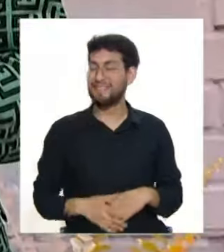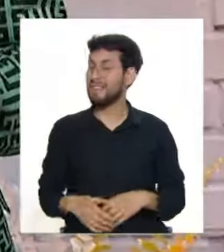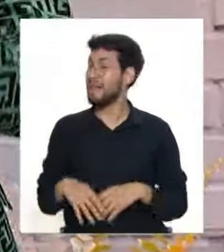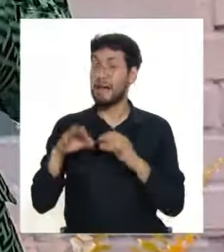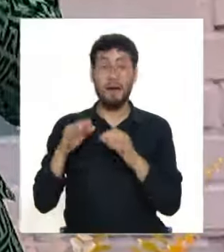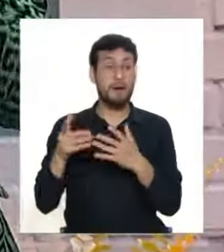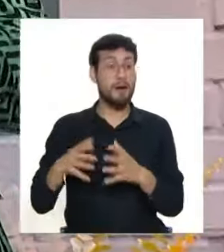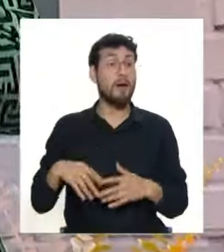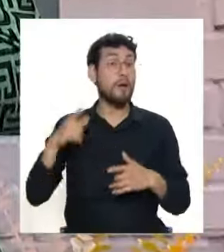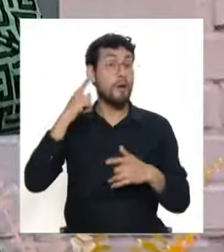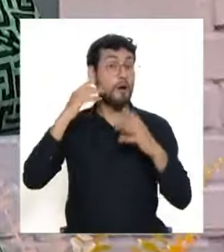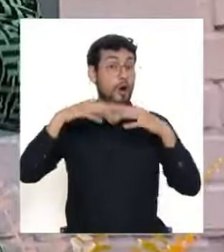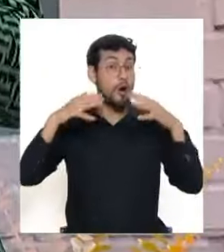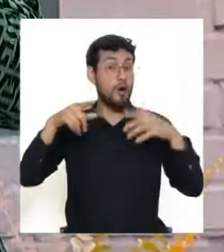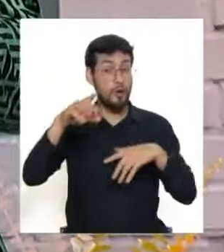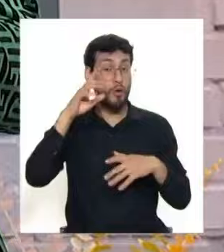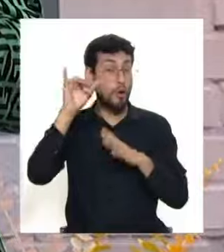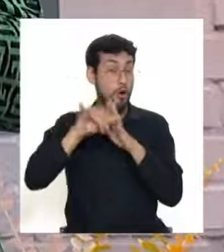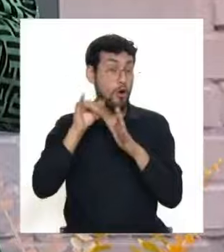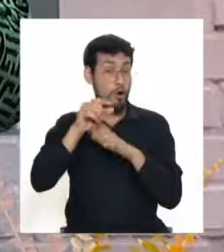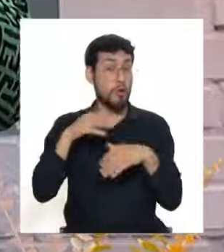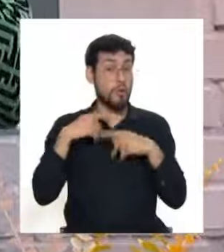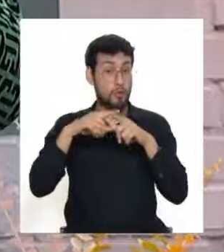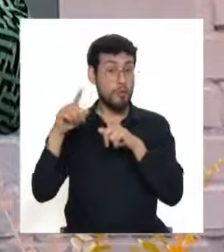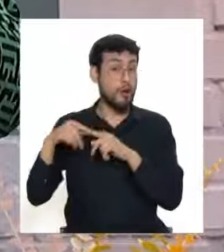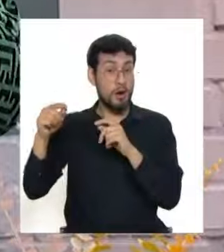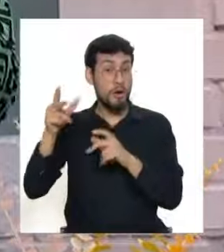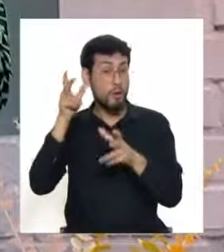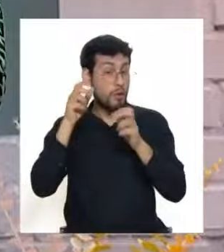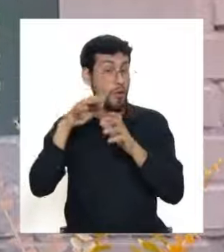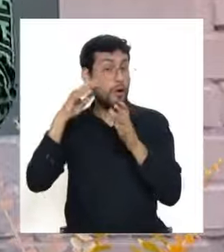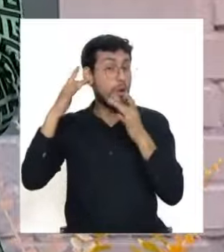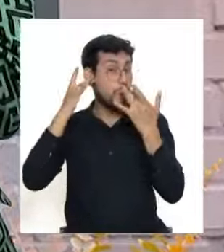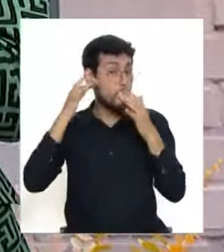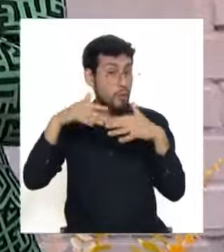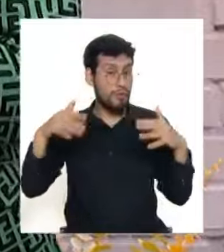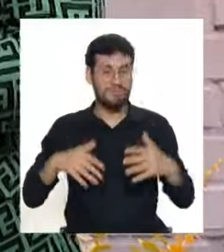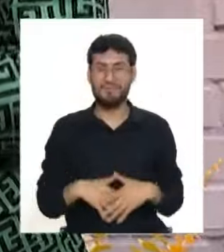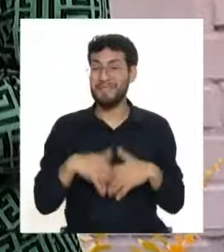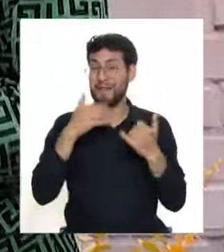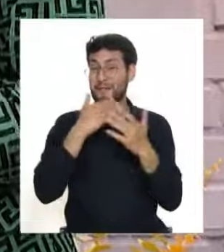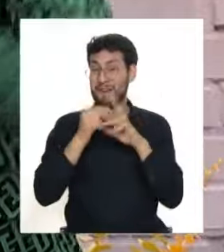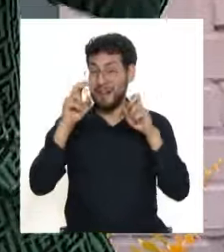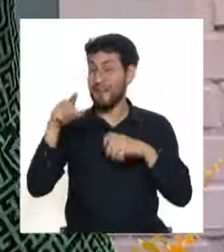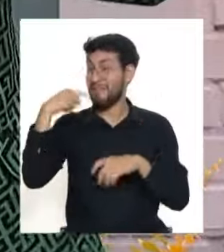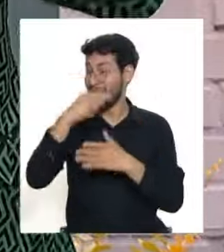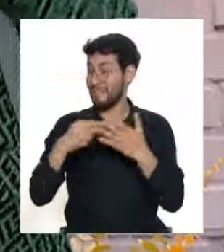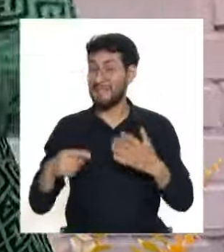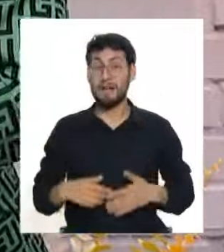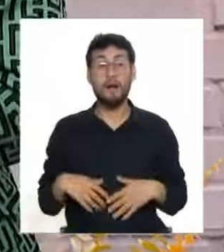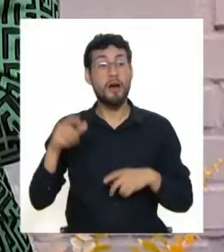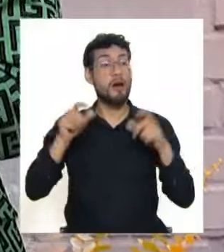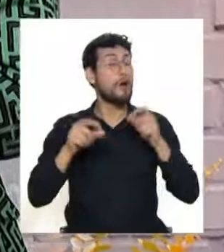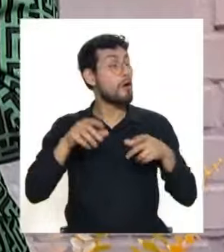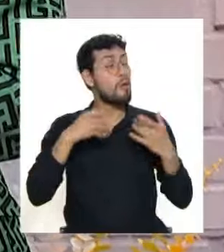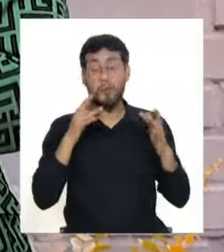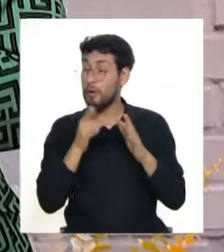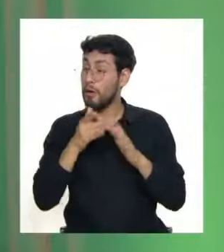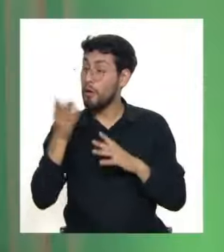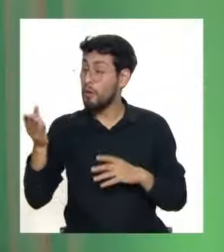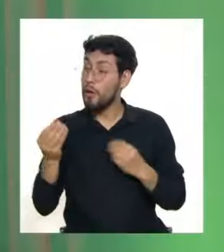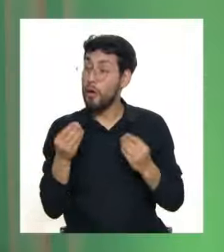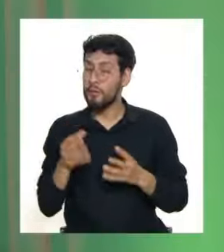también estas ondas las puedes encontrar en YouTube. Hay muchas páginas que tienen las distintas ondas. Así que un súper tema para la próxima semana. ¿Cómo puede hacer la gente para contactarse